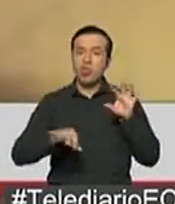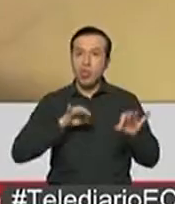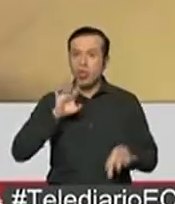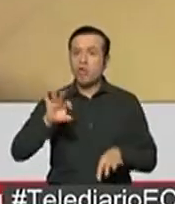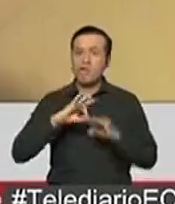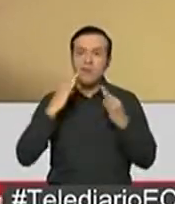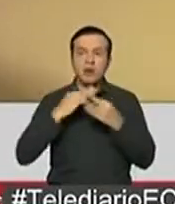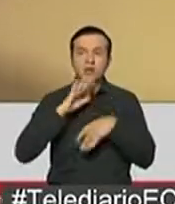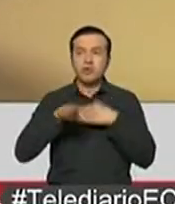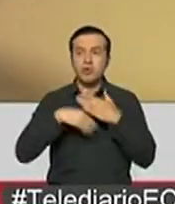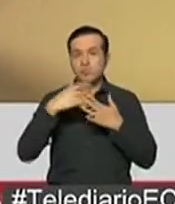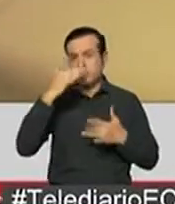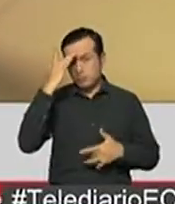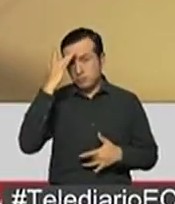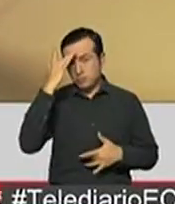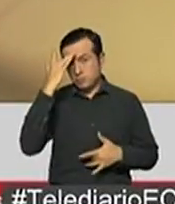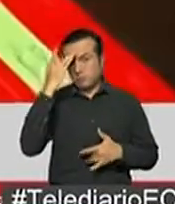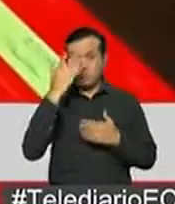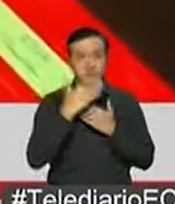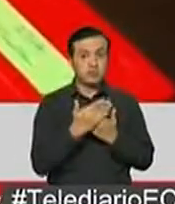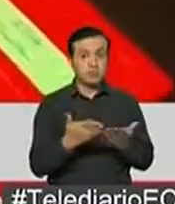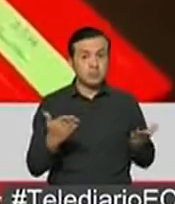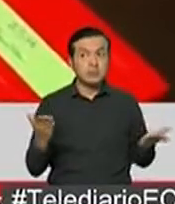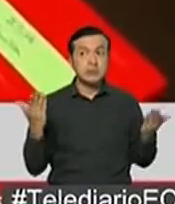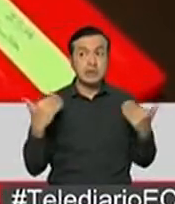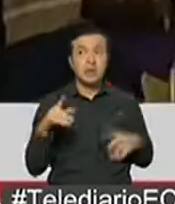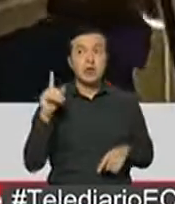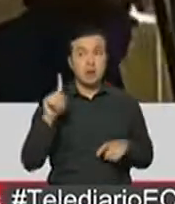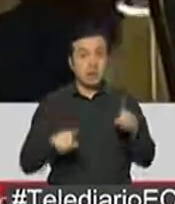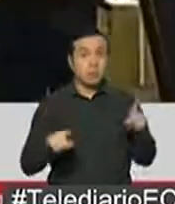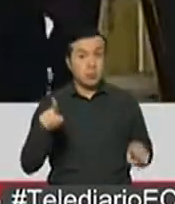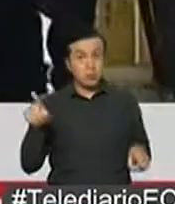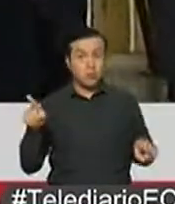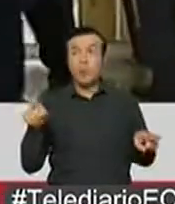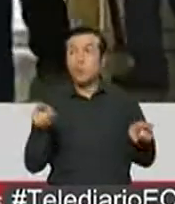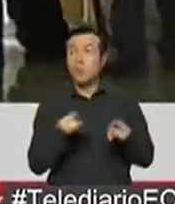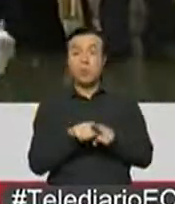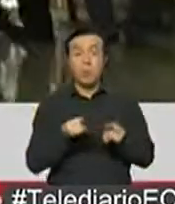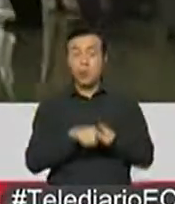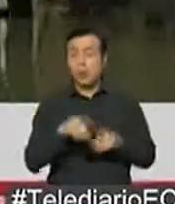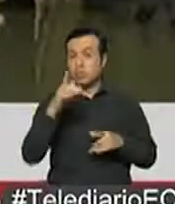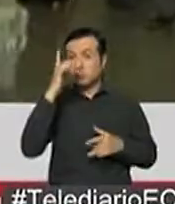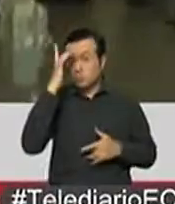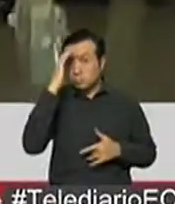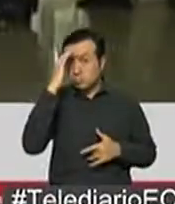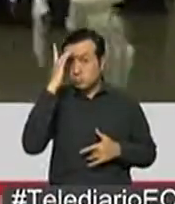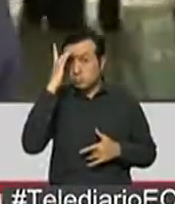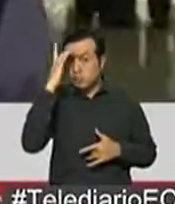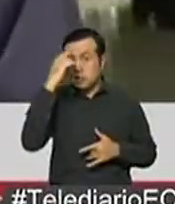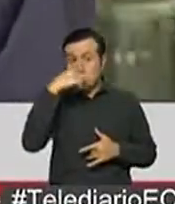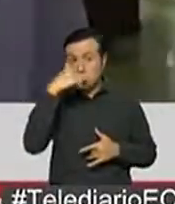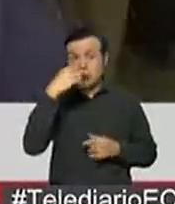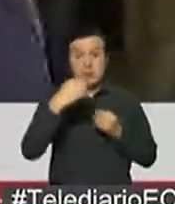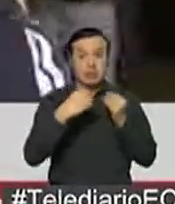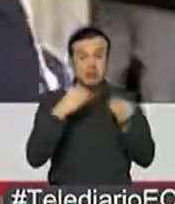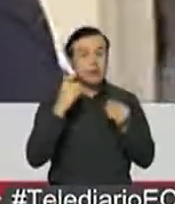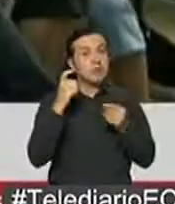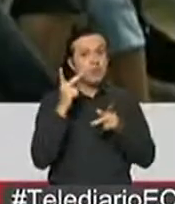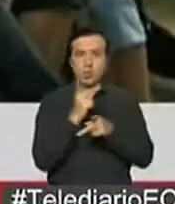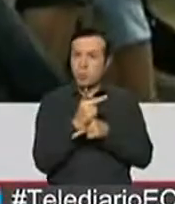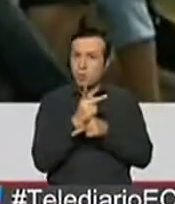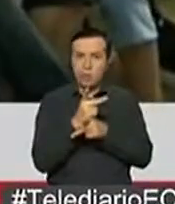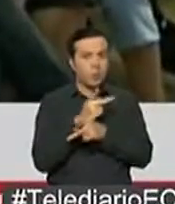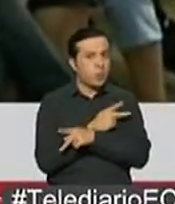familias es que por ahora tan nombrado coronavirus genera síntomas similares al de la influenza motivo por el cual se deben tomar esas mismas